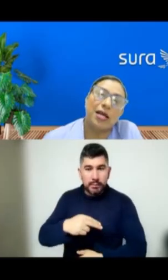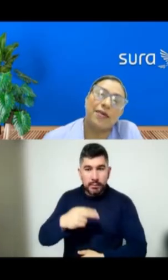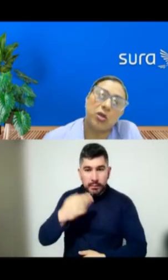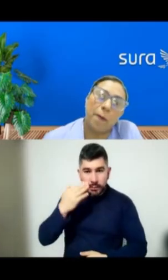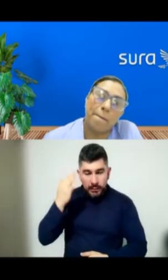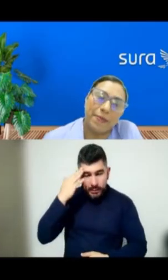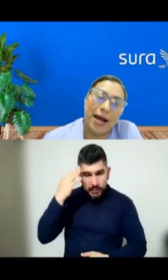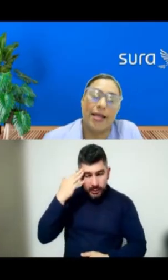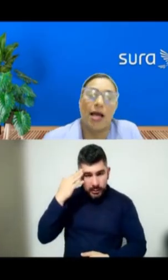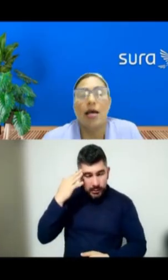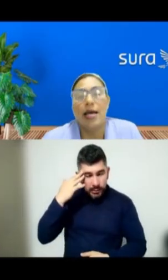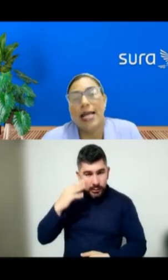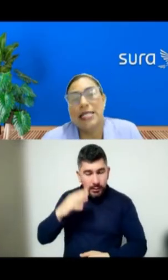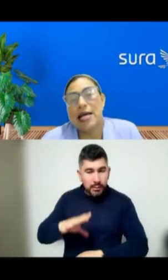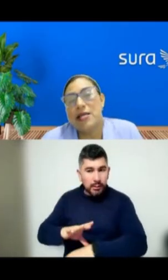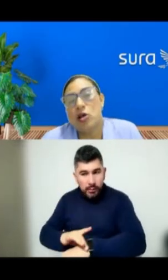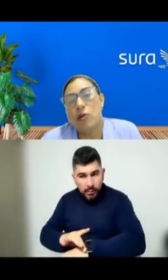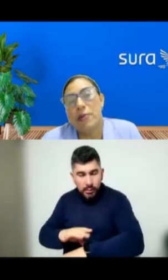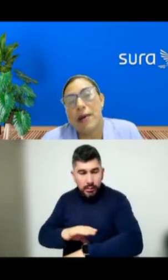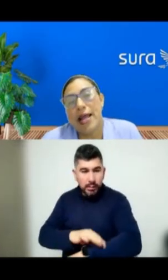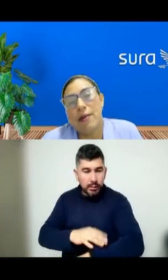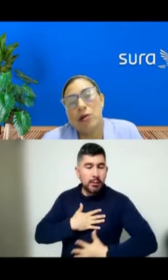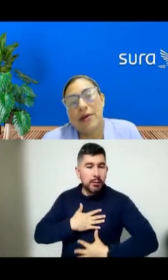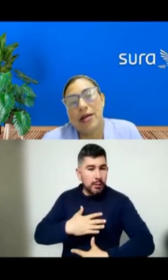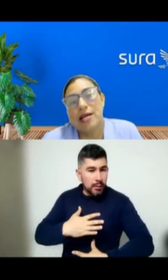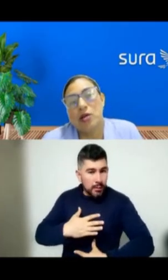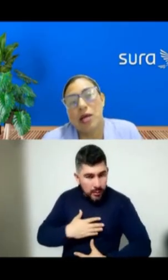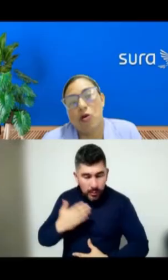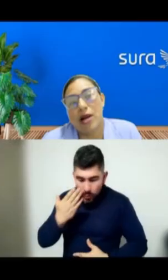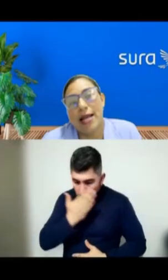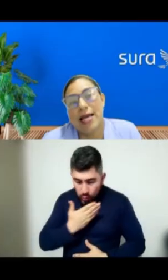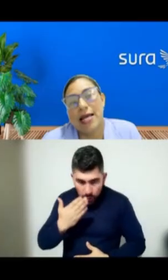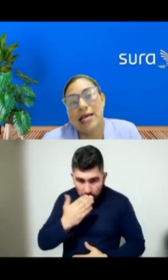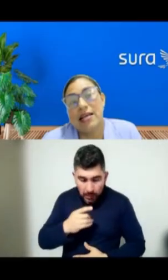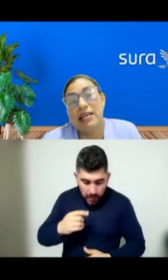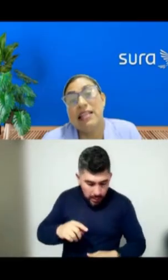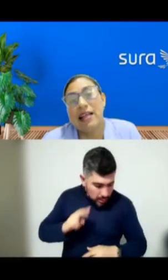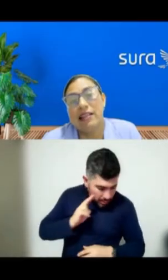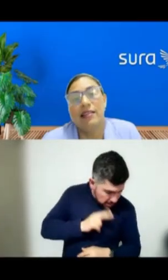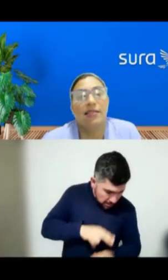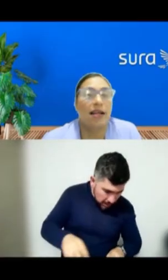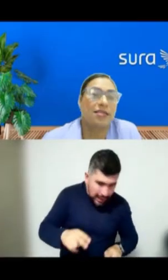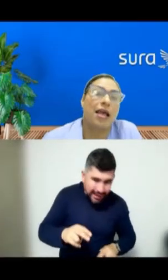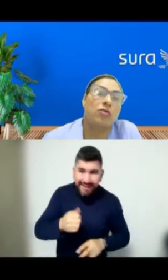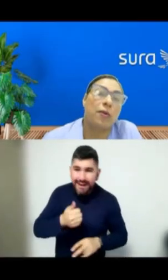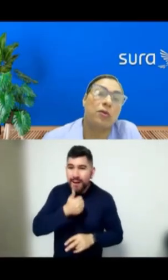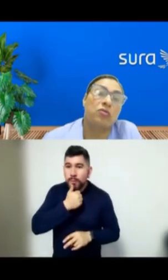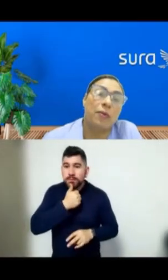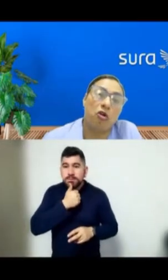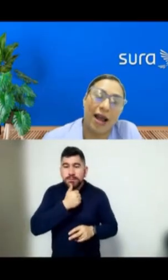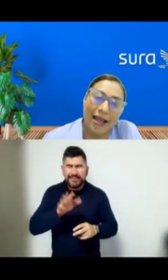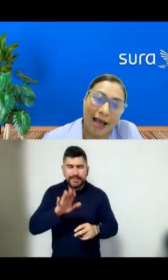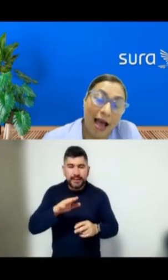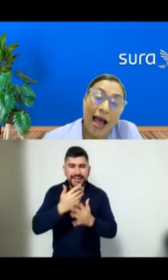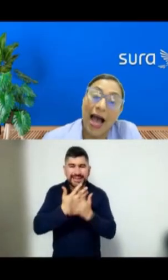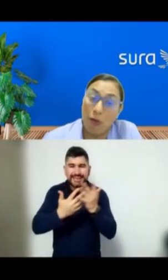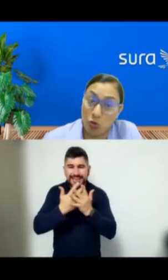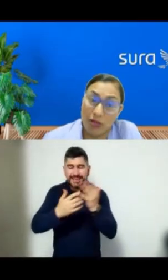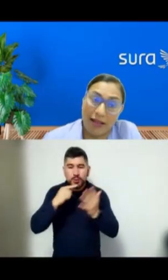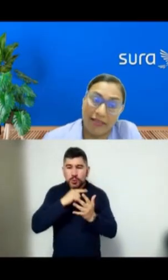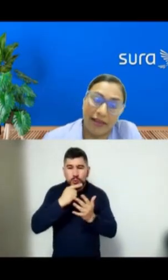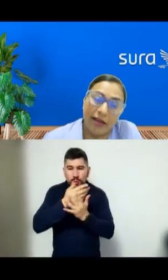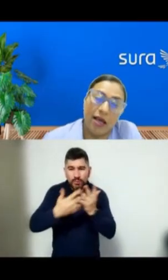y vamos a hacer una revisión primaria. En esa revisión primaria vamos a ver si hay una hemorragia ensanguinante, es decir, que si hay una